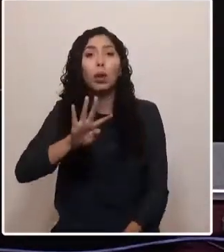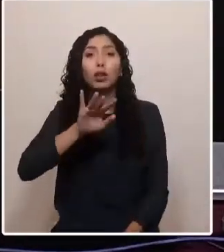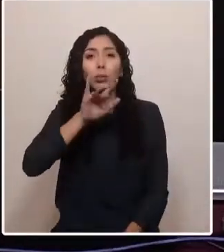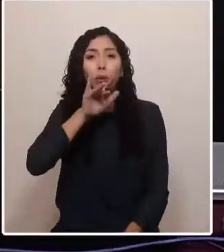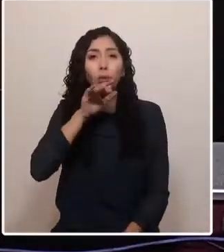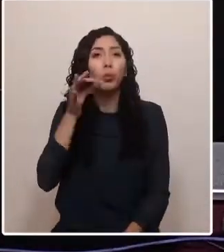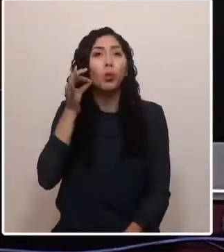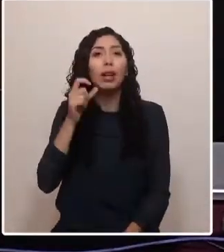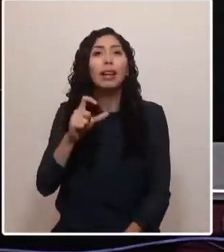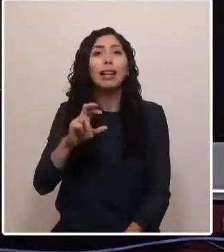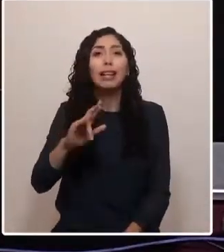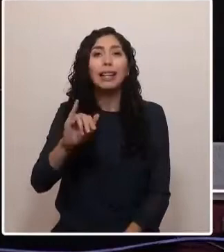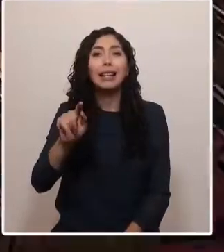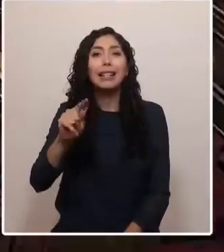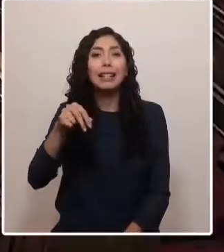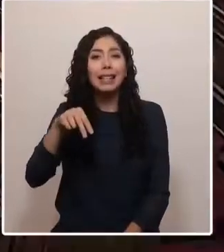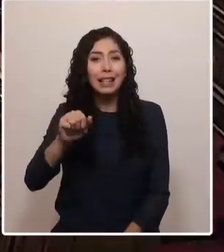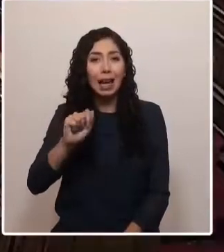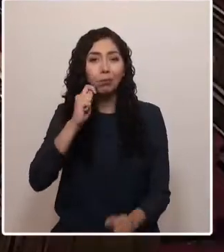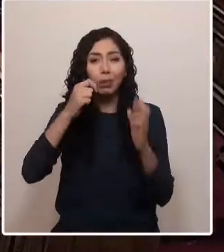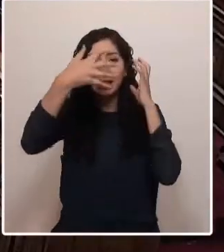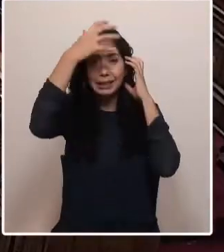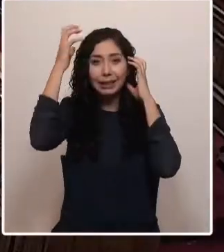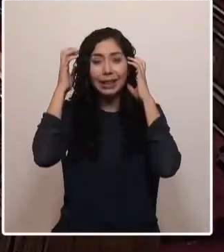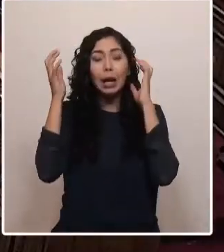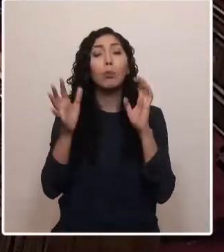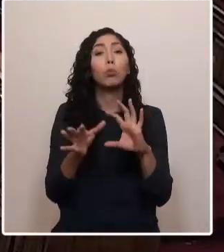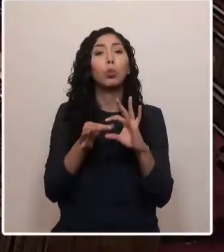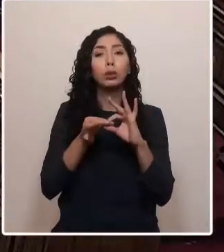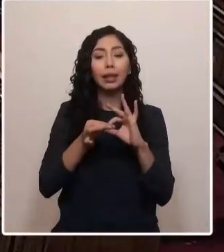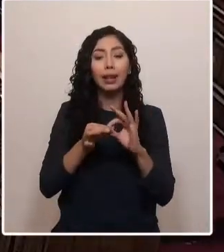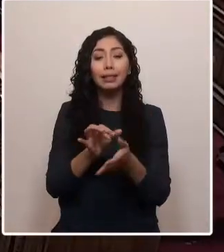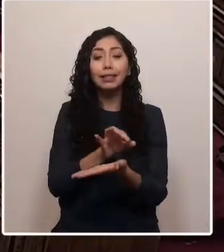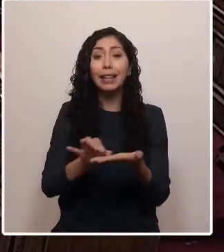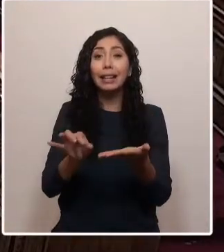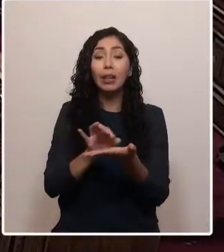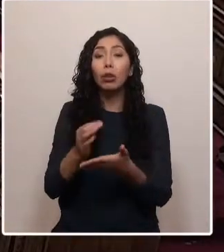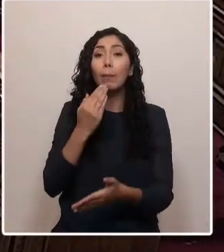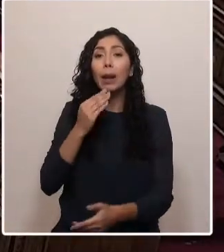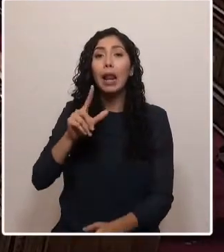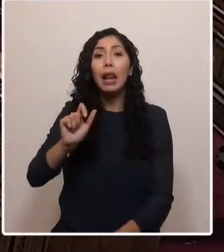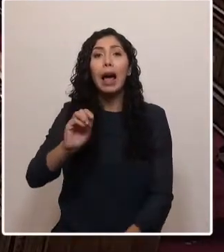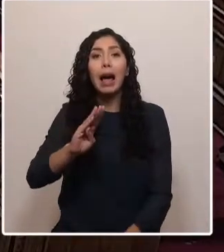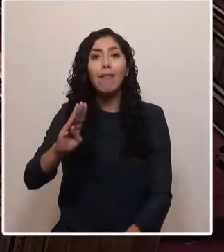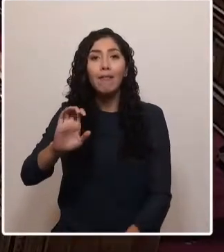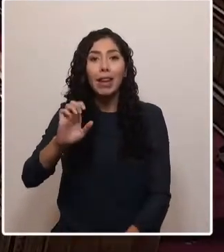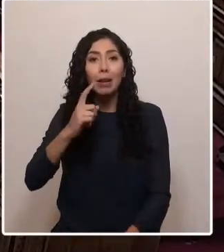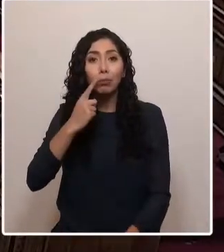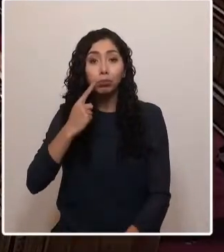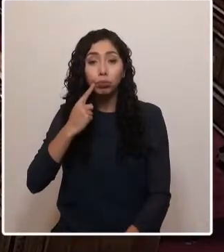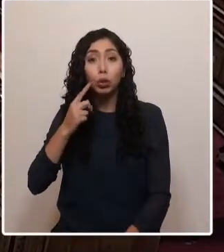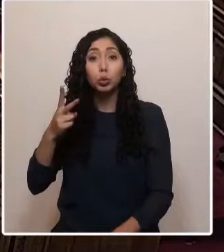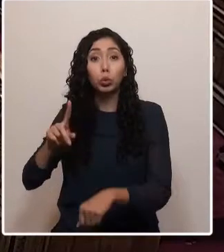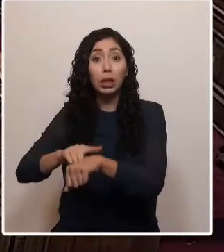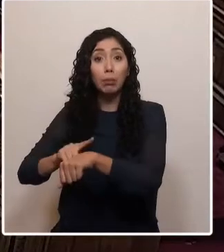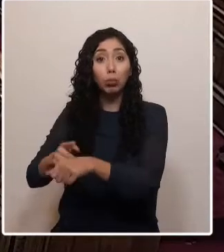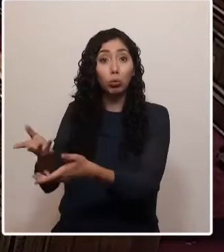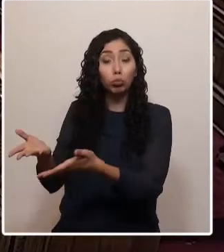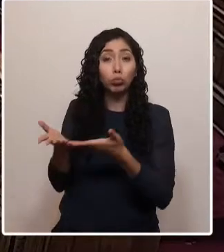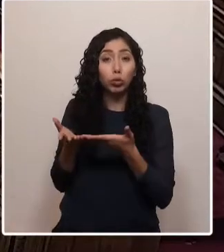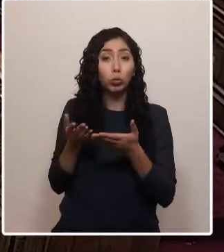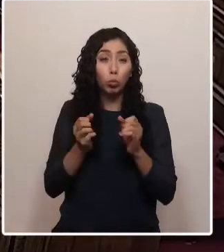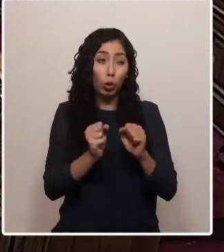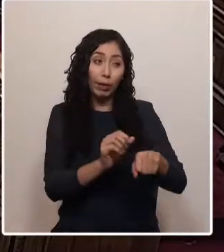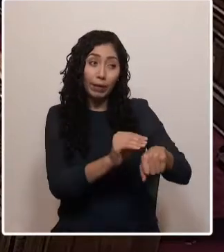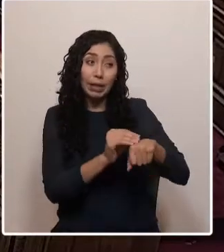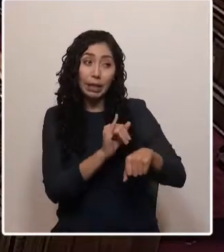Dorador. Muchas gracias, secretario. También Bastián Lavé me va a dar sus minutos. Señor Lavé, corrobore la sesión de